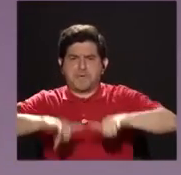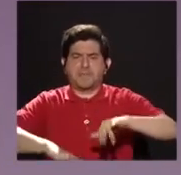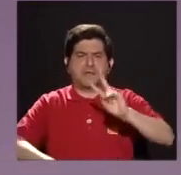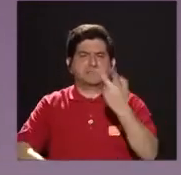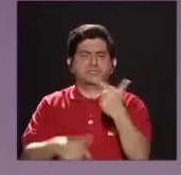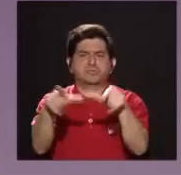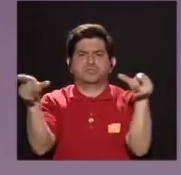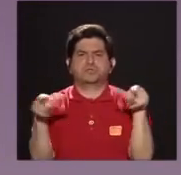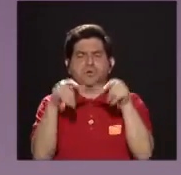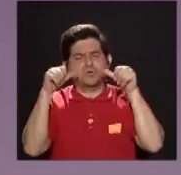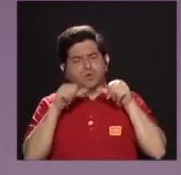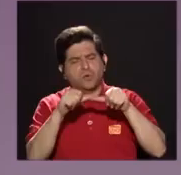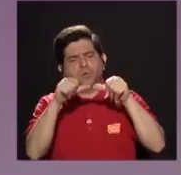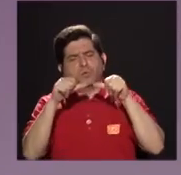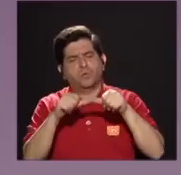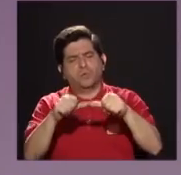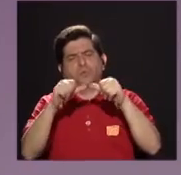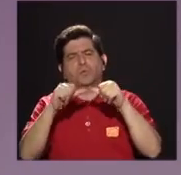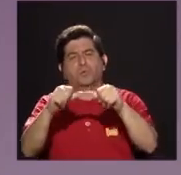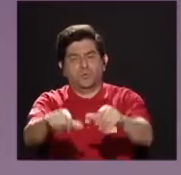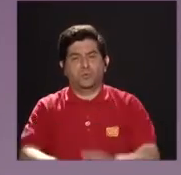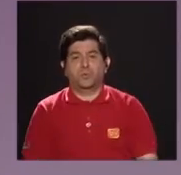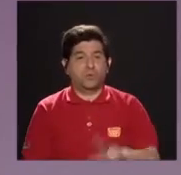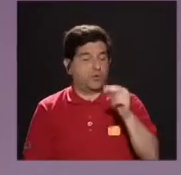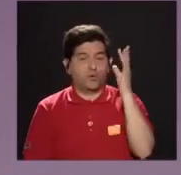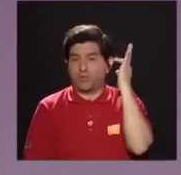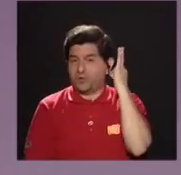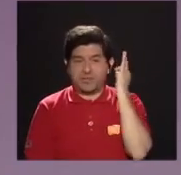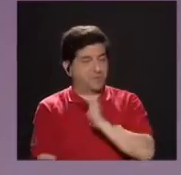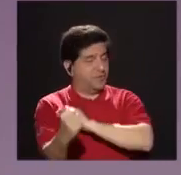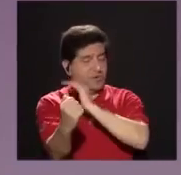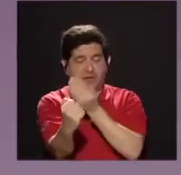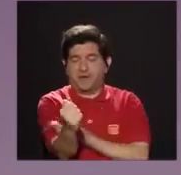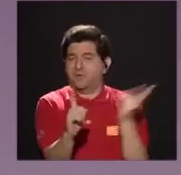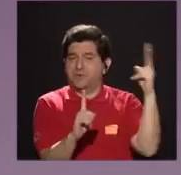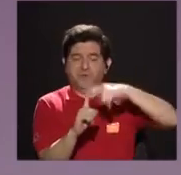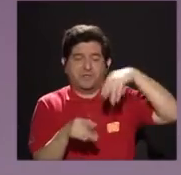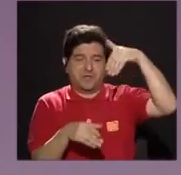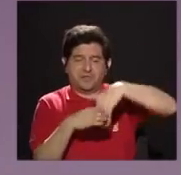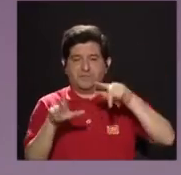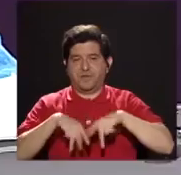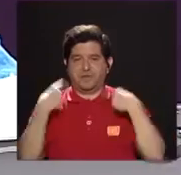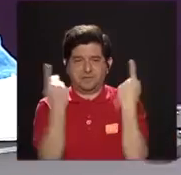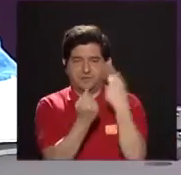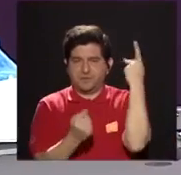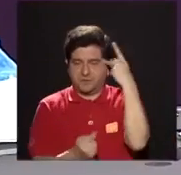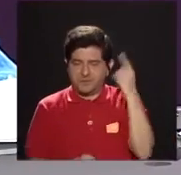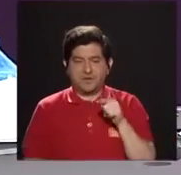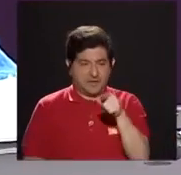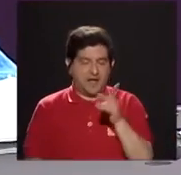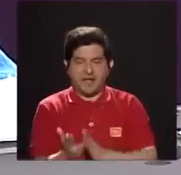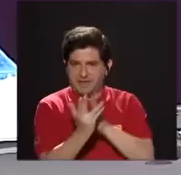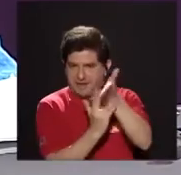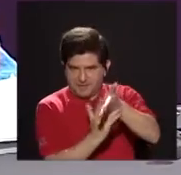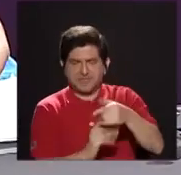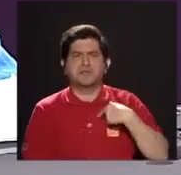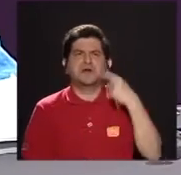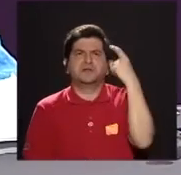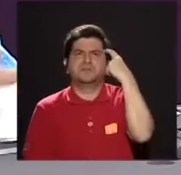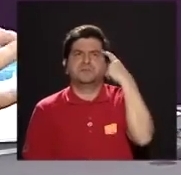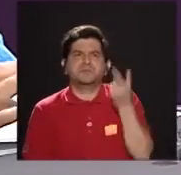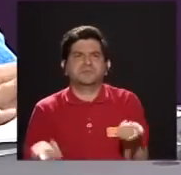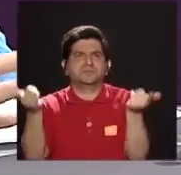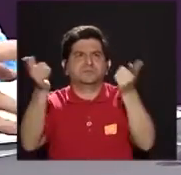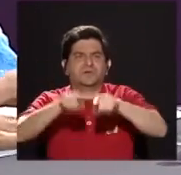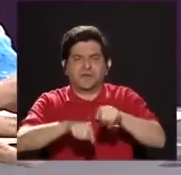segundo lugar sistemáticamente, probablemente no son las mujeres más empoderadas dentro de los partidos políticos las que están accediendo a sus puestos. Estoy pensando en el